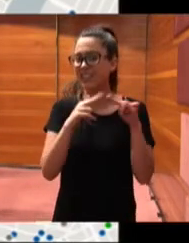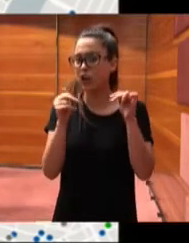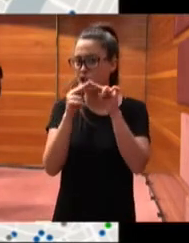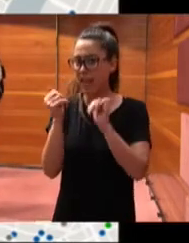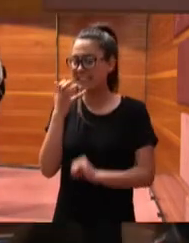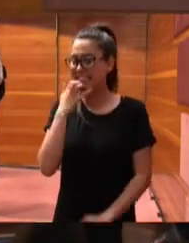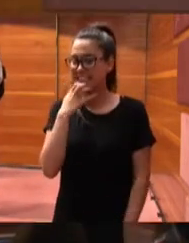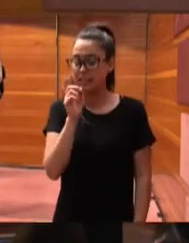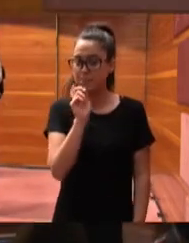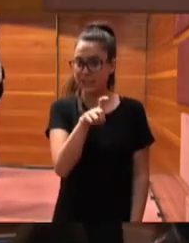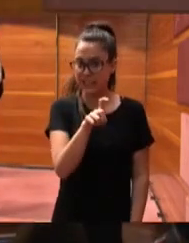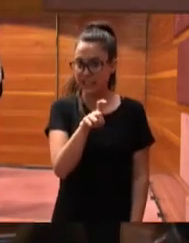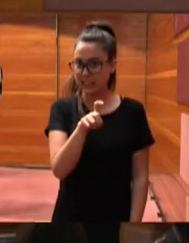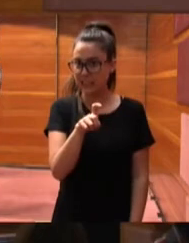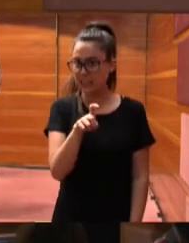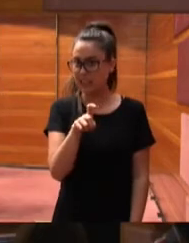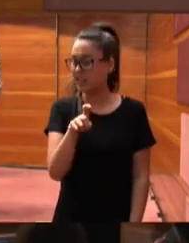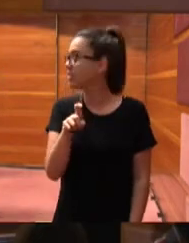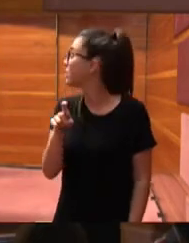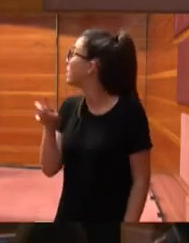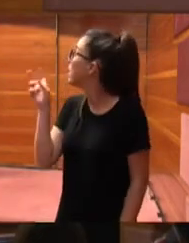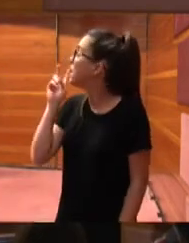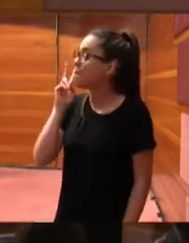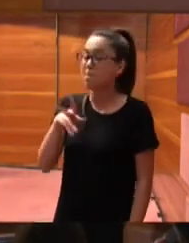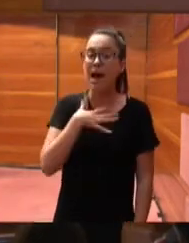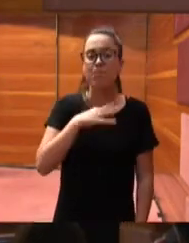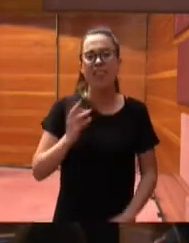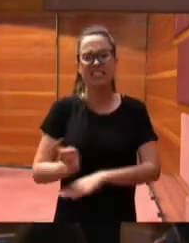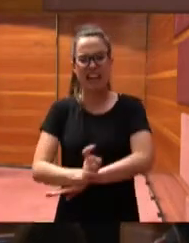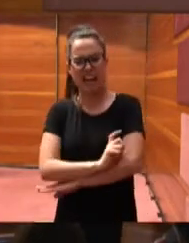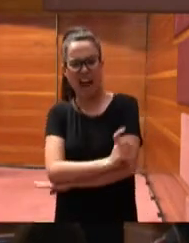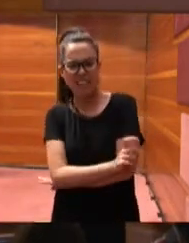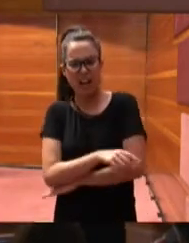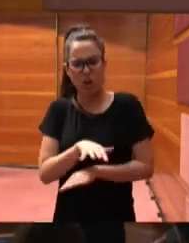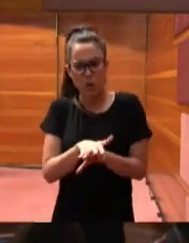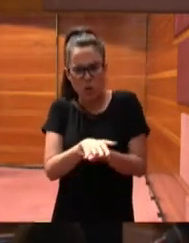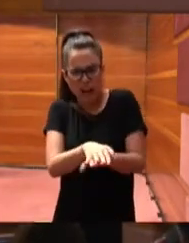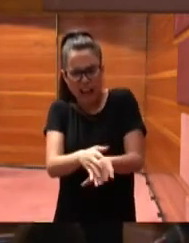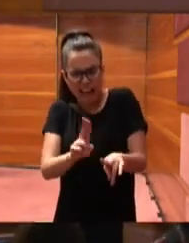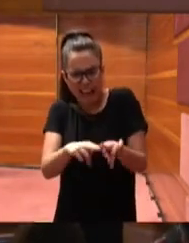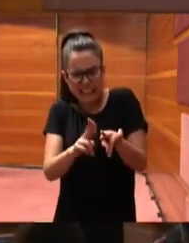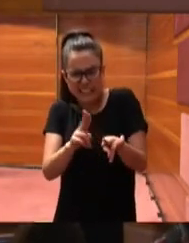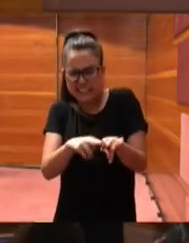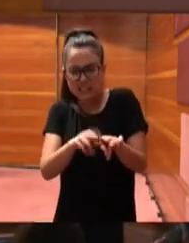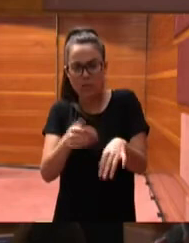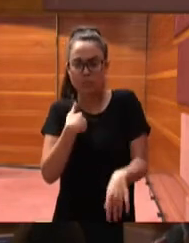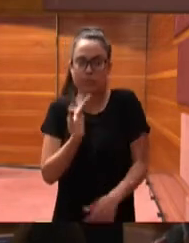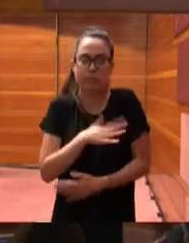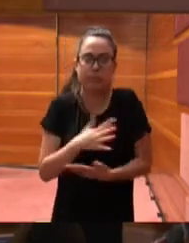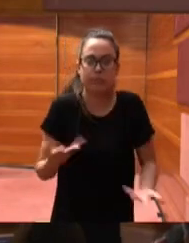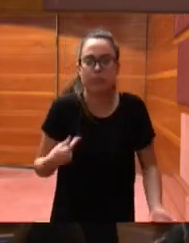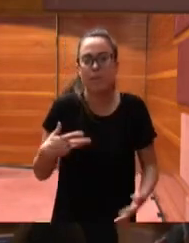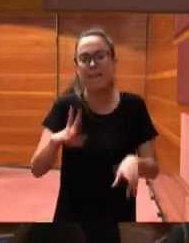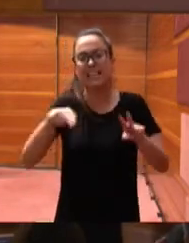pinchas y despliegas arriba, puedes ver si ha habido ratas, cucarachas, etcétera, etcétera. No es que a mí me encanta este restaurante, bueno, muy